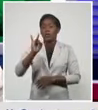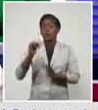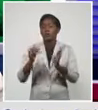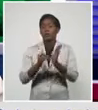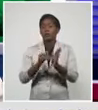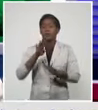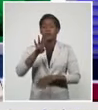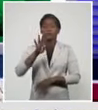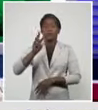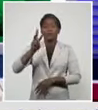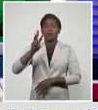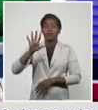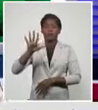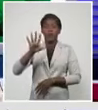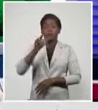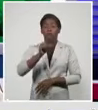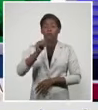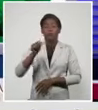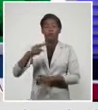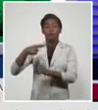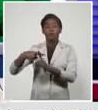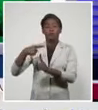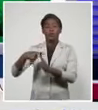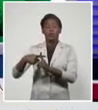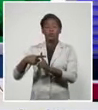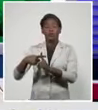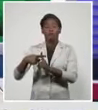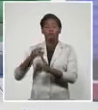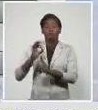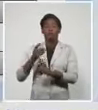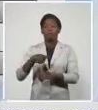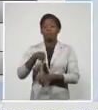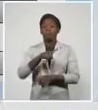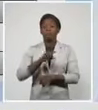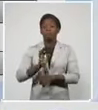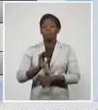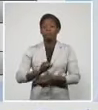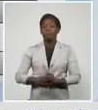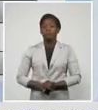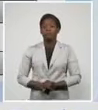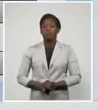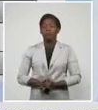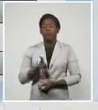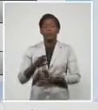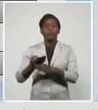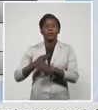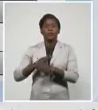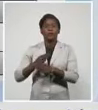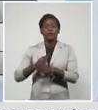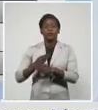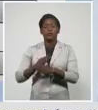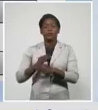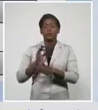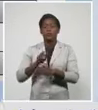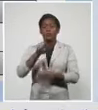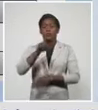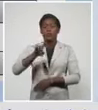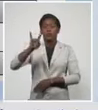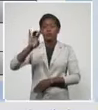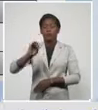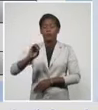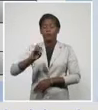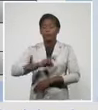557.435 casos confirmados ayer. Eso hace que de los 190 países